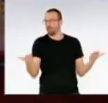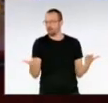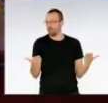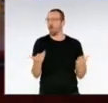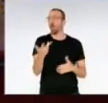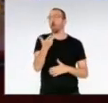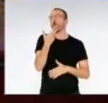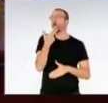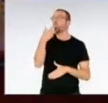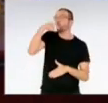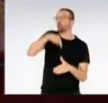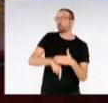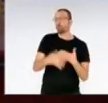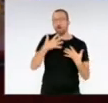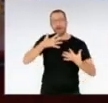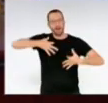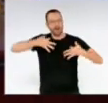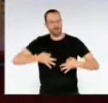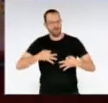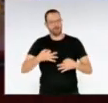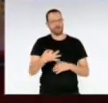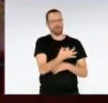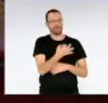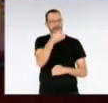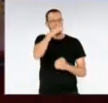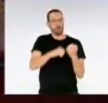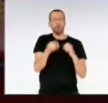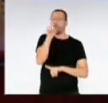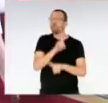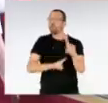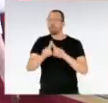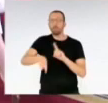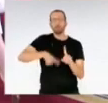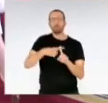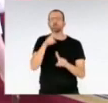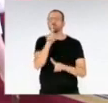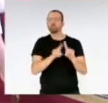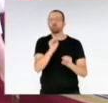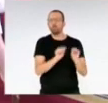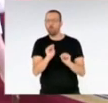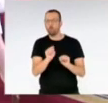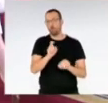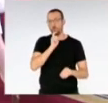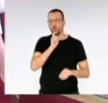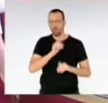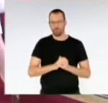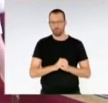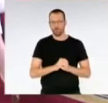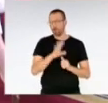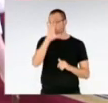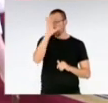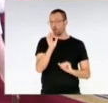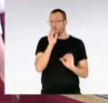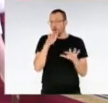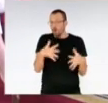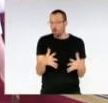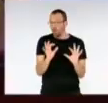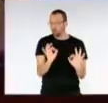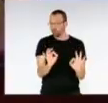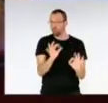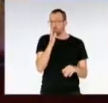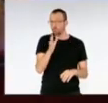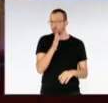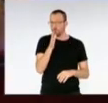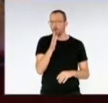conocimiento profundo de la realidad insular y de los problemas y cuáles son las soluciones. Yo creo que en este momento, precisamente por eso y